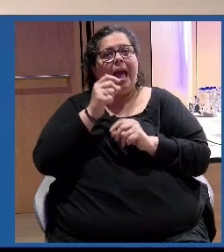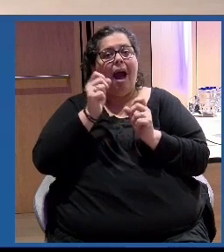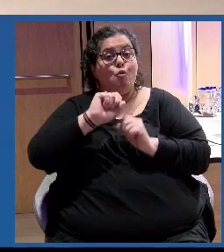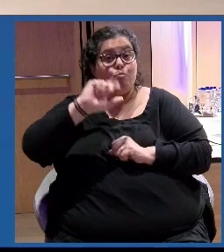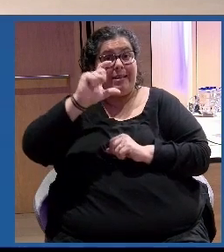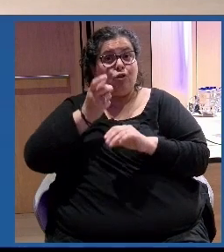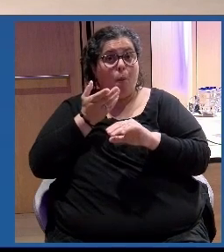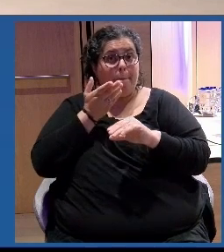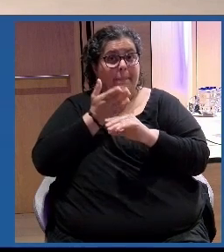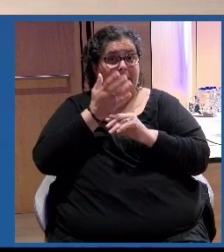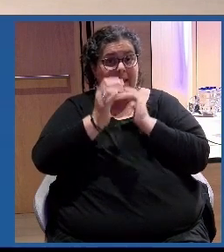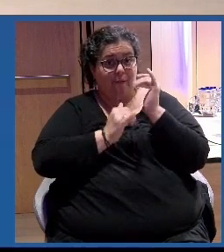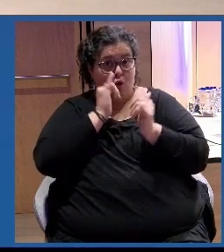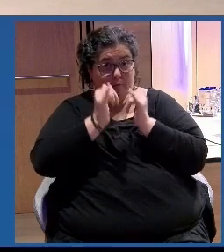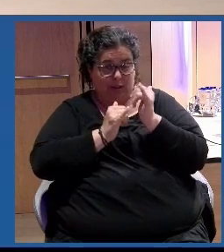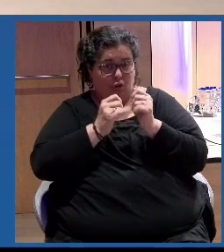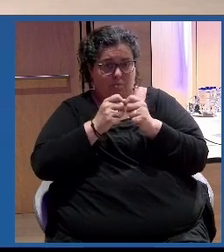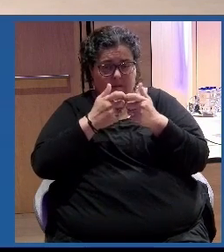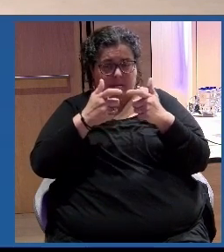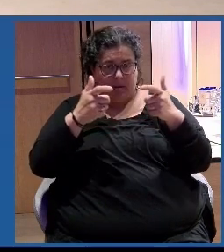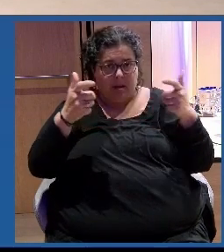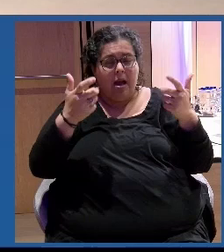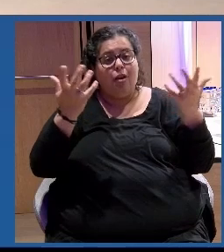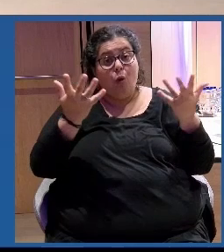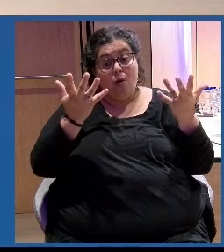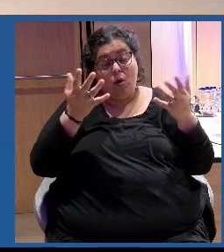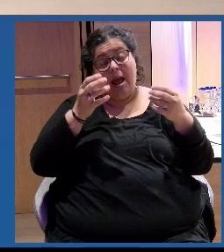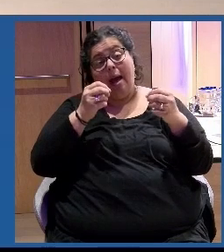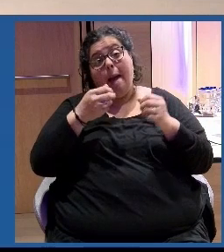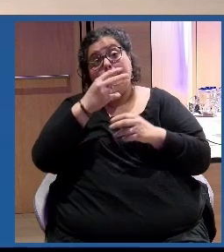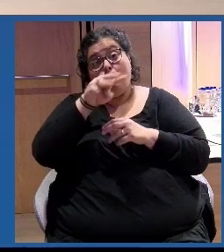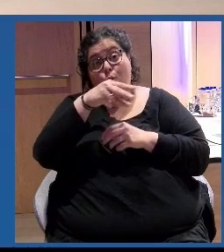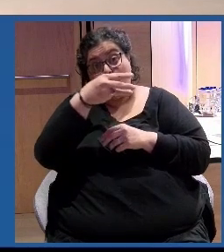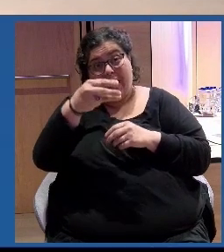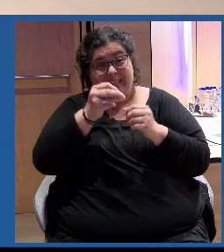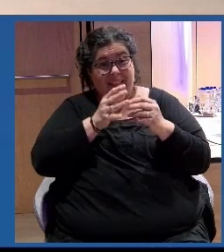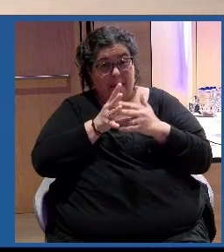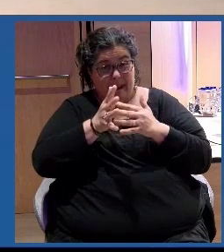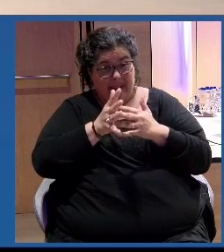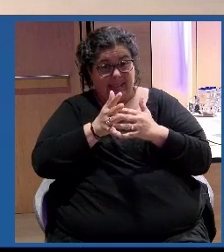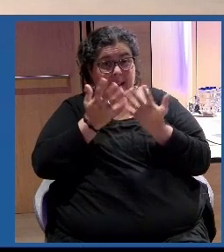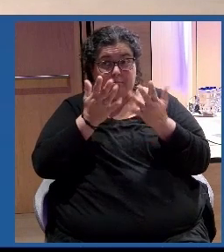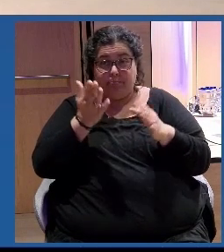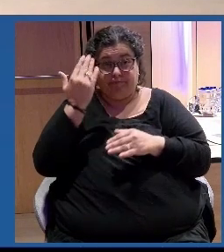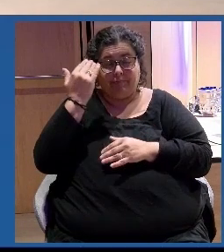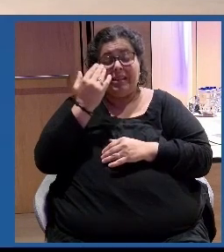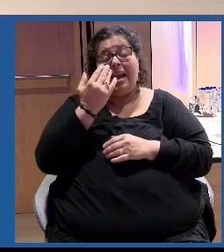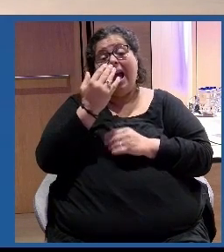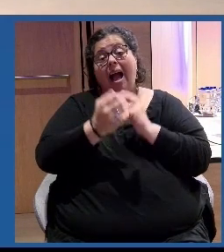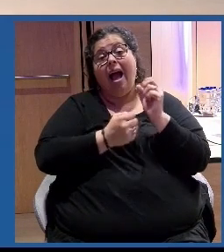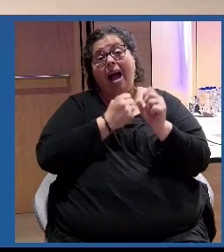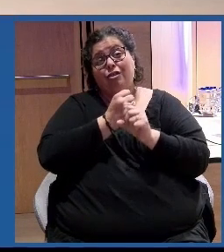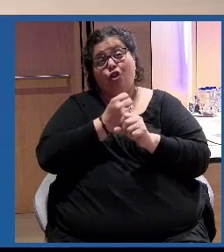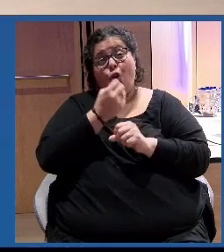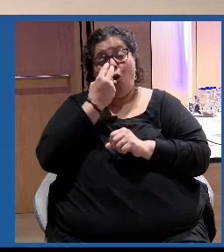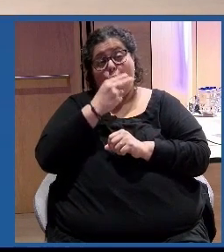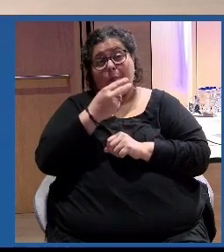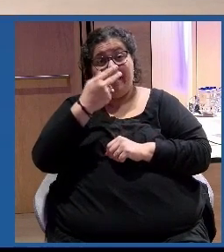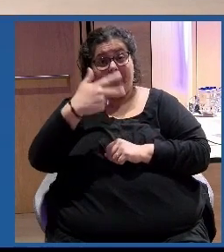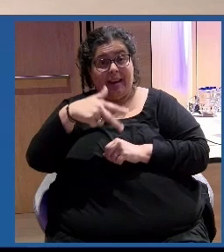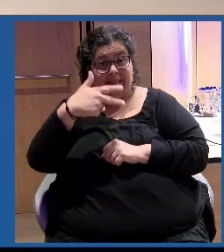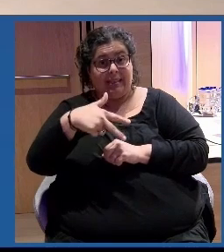el tiempo. Nosotros inauguramos el portal de transparencia en abril del 2013, así que ya tenemos 10 años para hacer